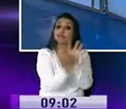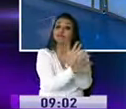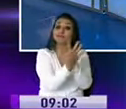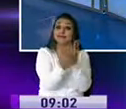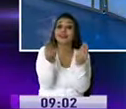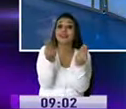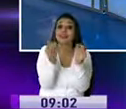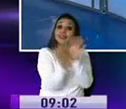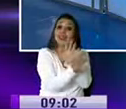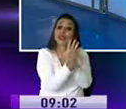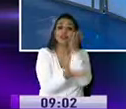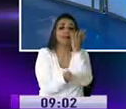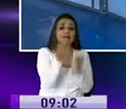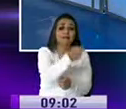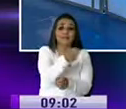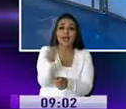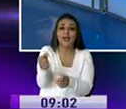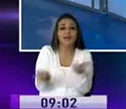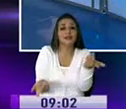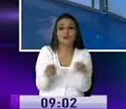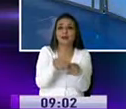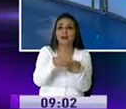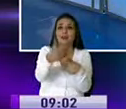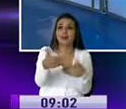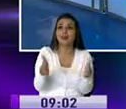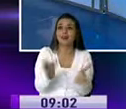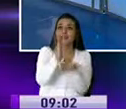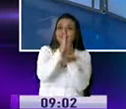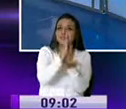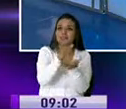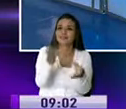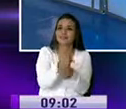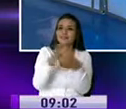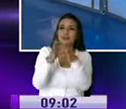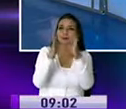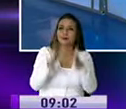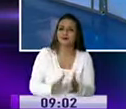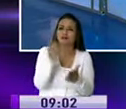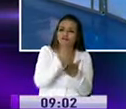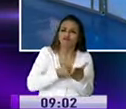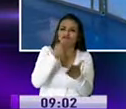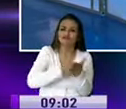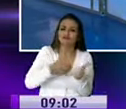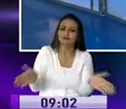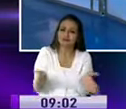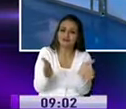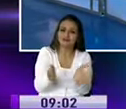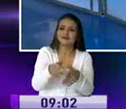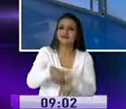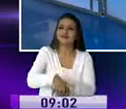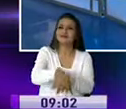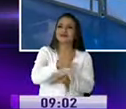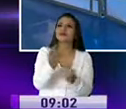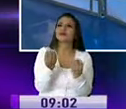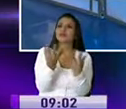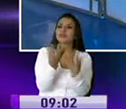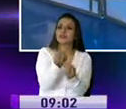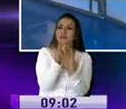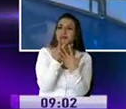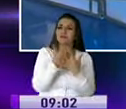eso. De todos los jubilados. Por eso Sofía Vitivilla, compañera con las luchas. Adelante, cuéntenos cómo está la marcha.